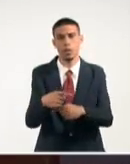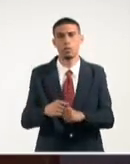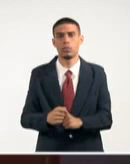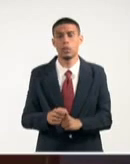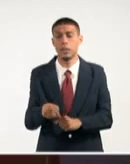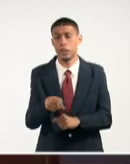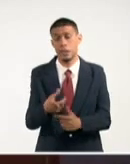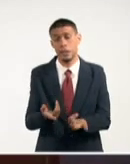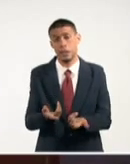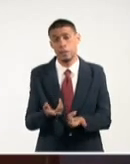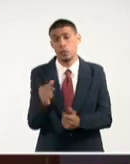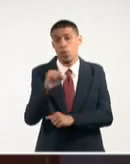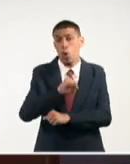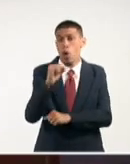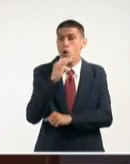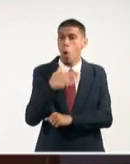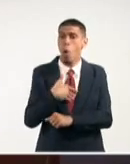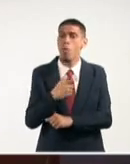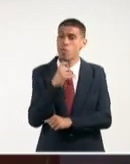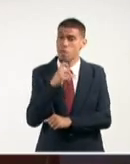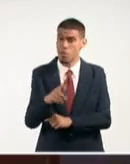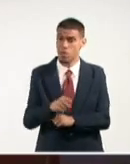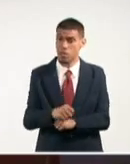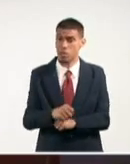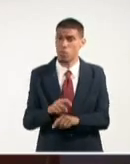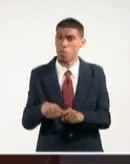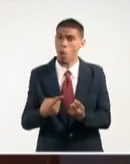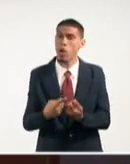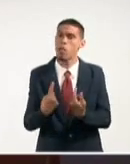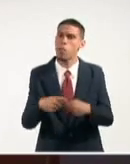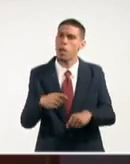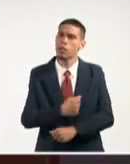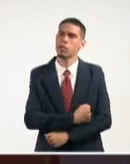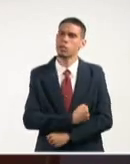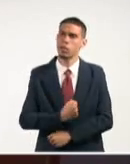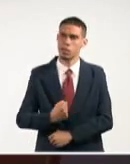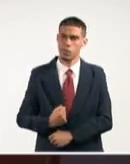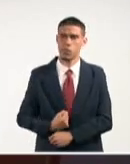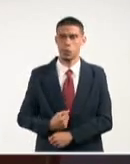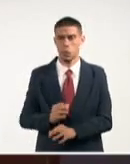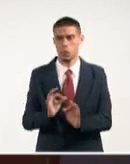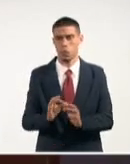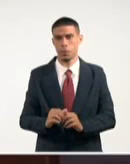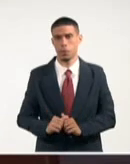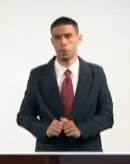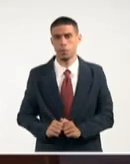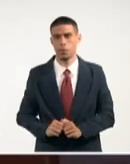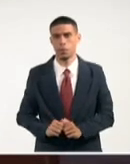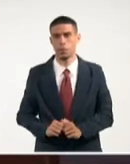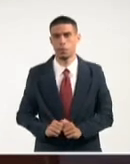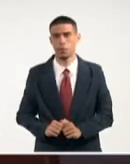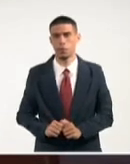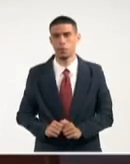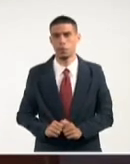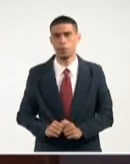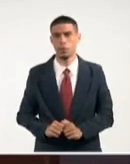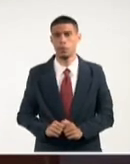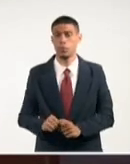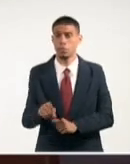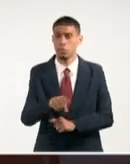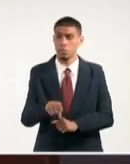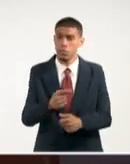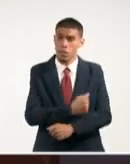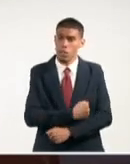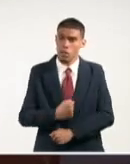sacrificios, para crear las condiciones que permitan salir de la actual situación